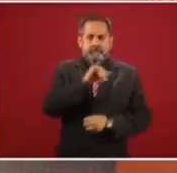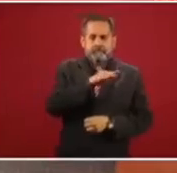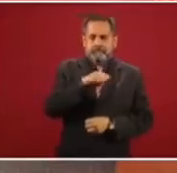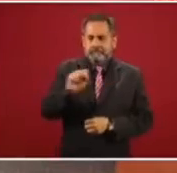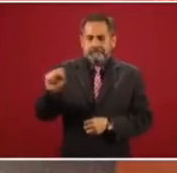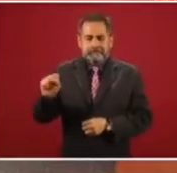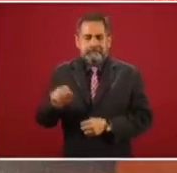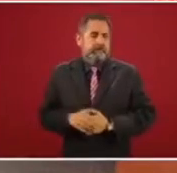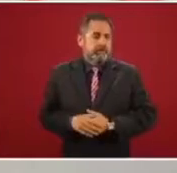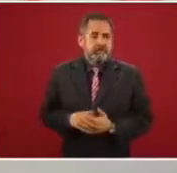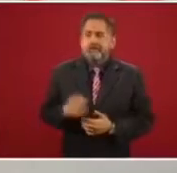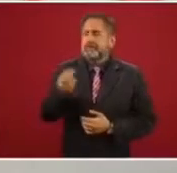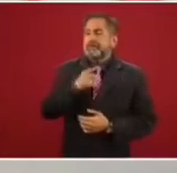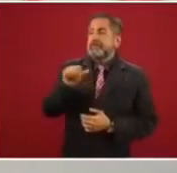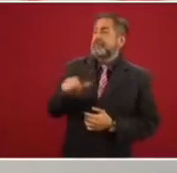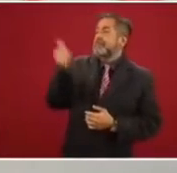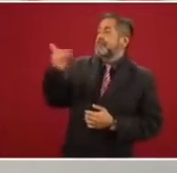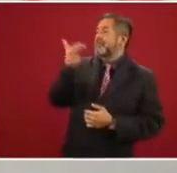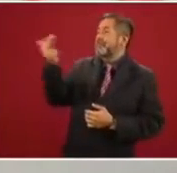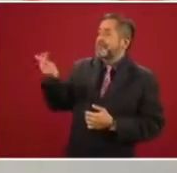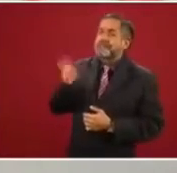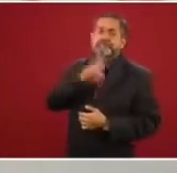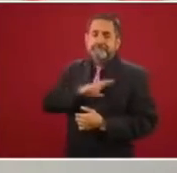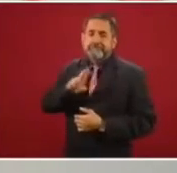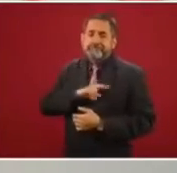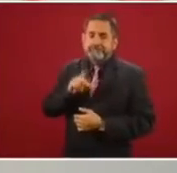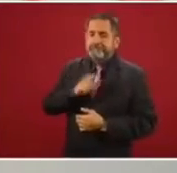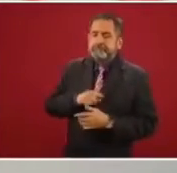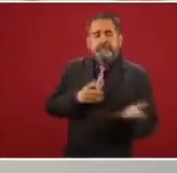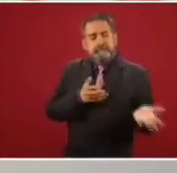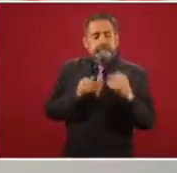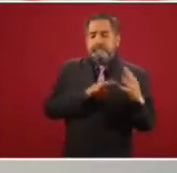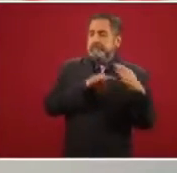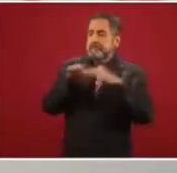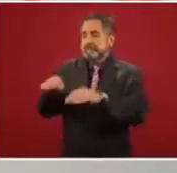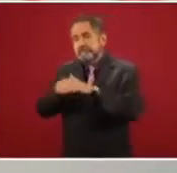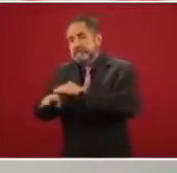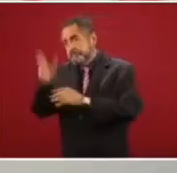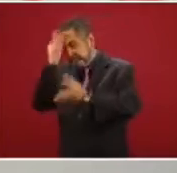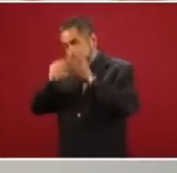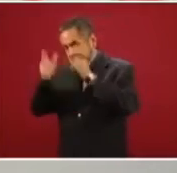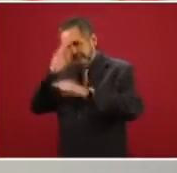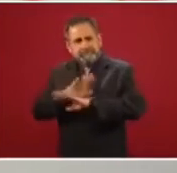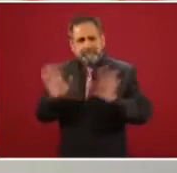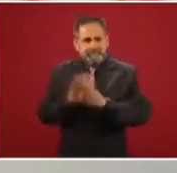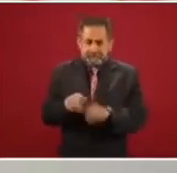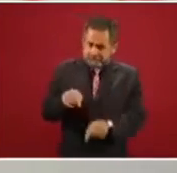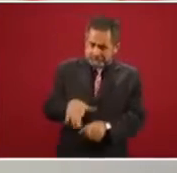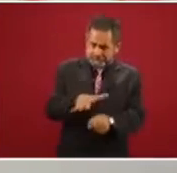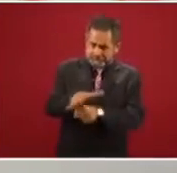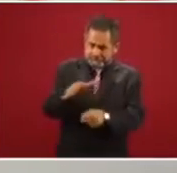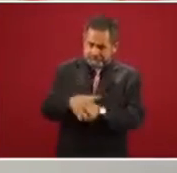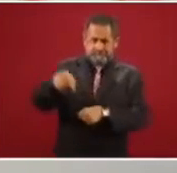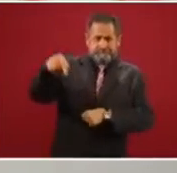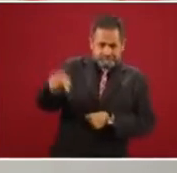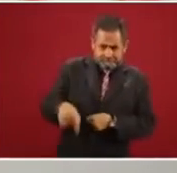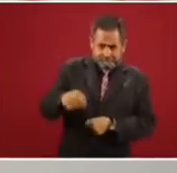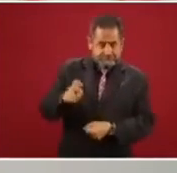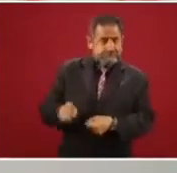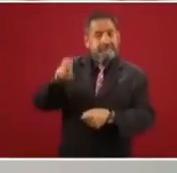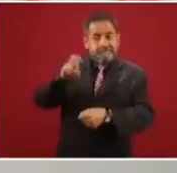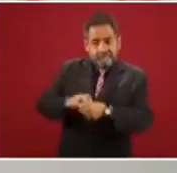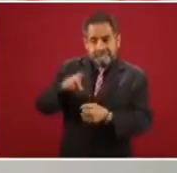rentar salones de hotel para capacitar a la gente del programa se van a capacitar ahí en vivo digamos en una